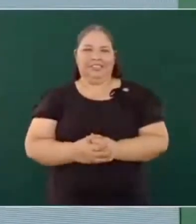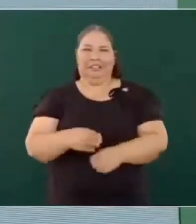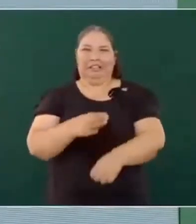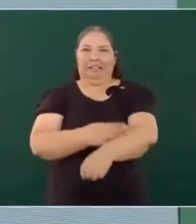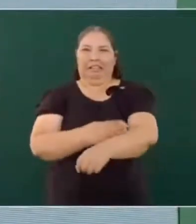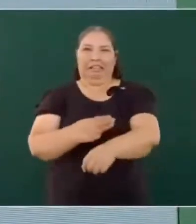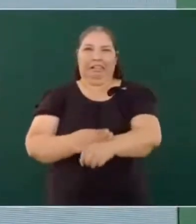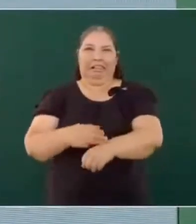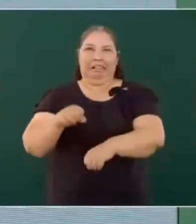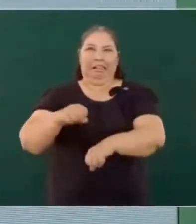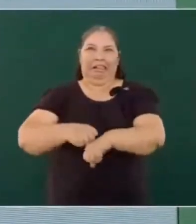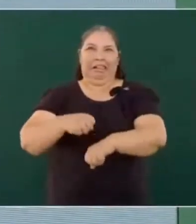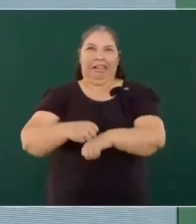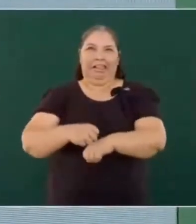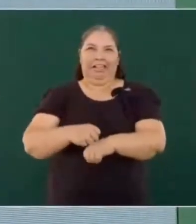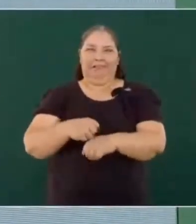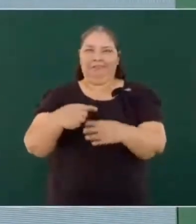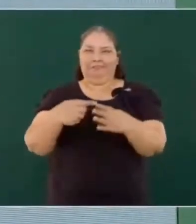estoy contando los días.